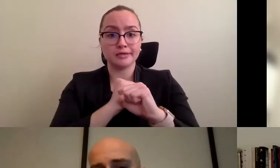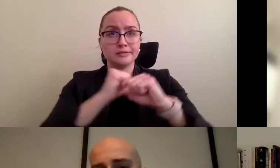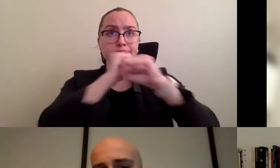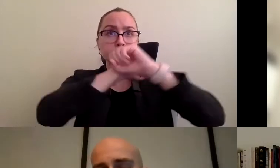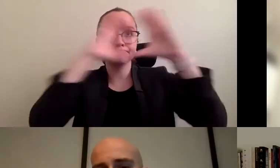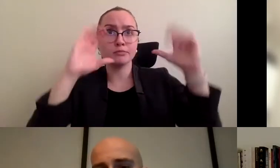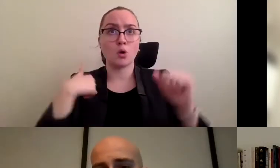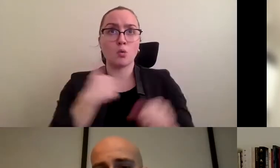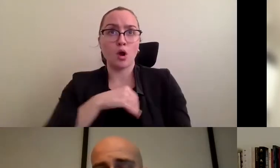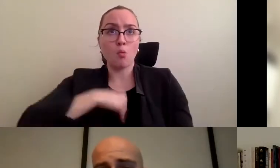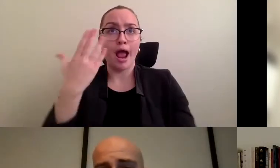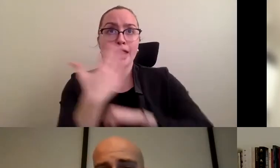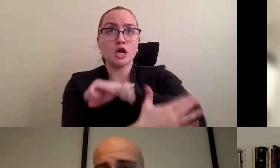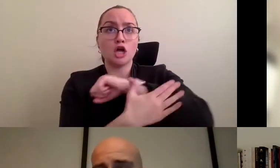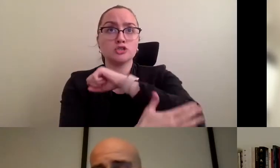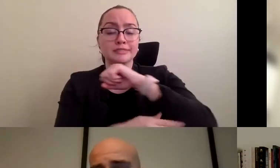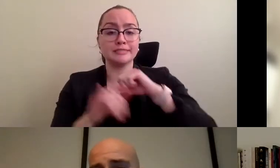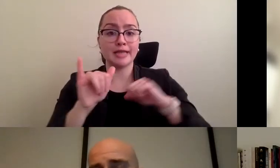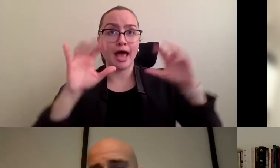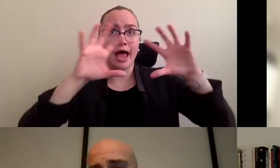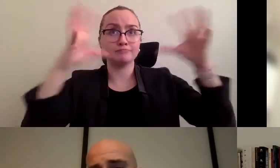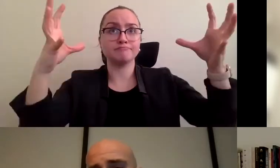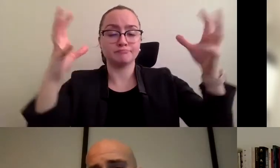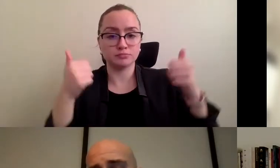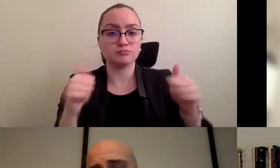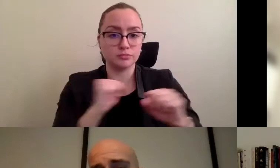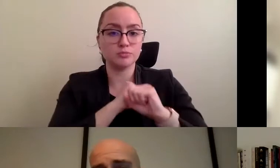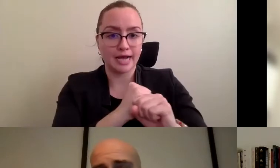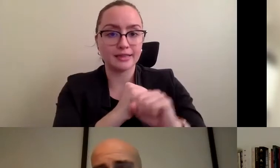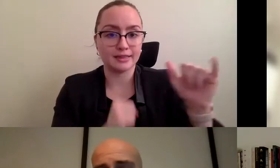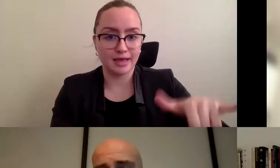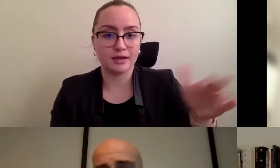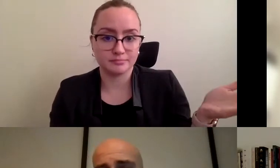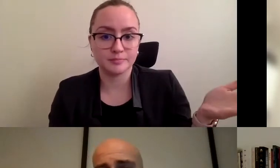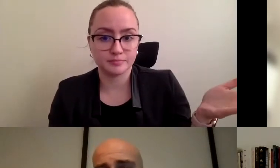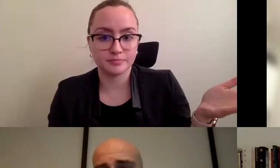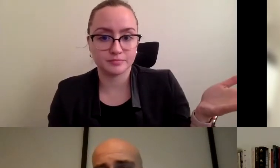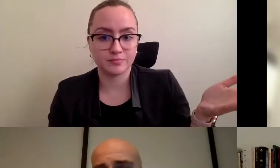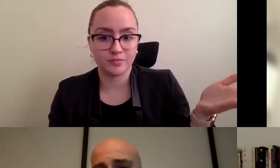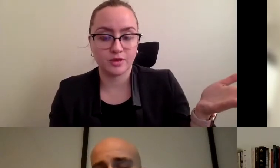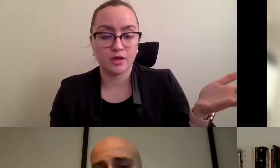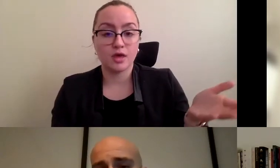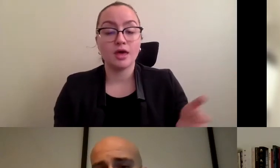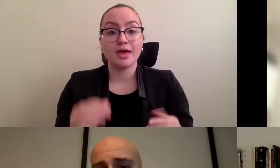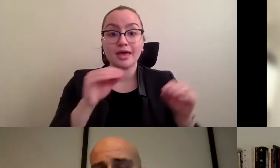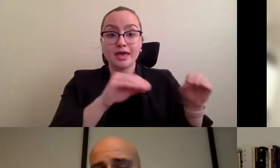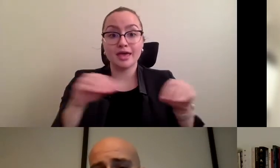racista y de proteger la idea de un país blanco europeo. Y me parece que muchas personas